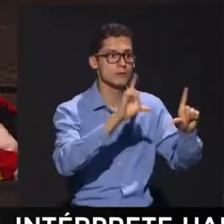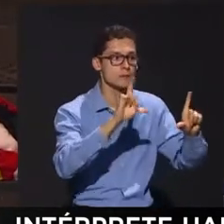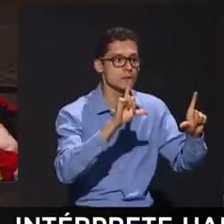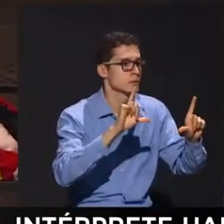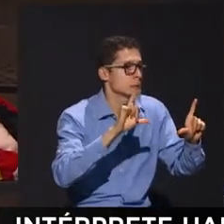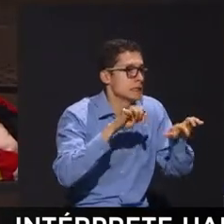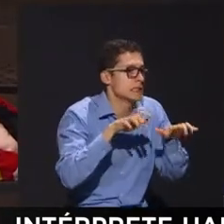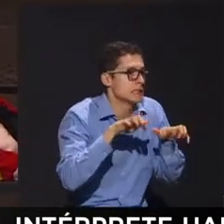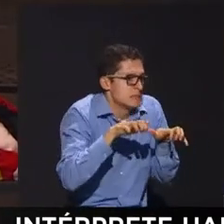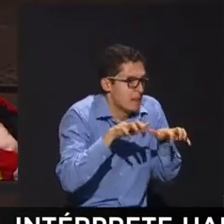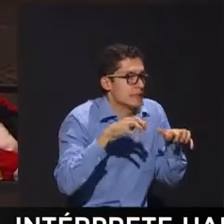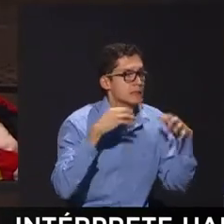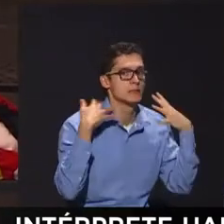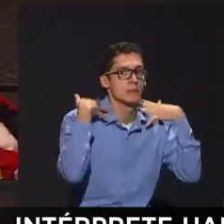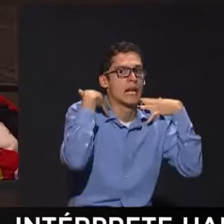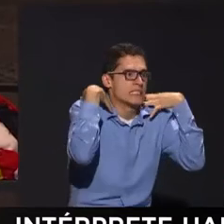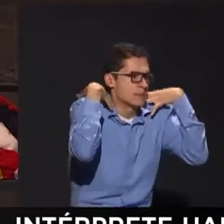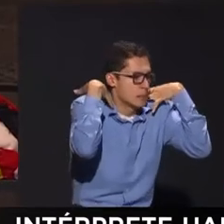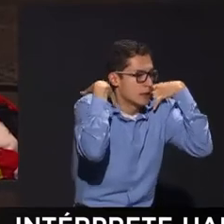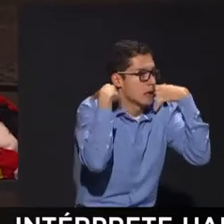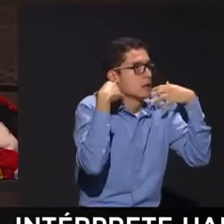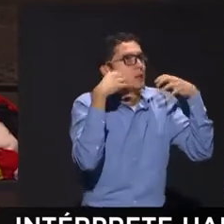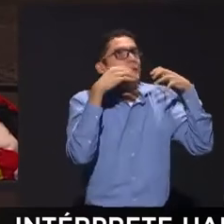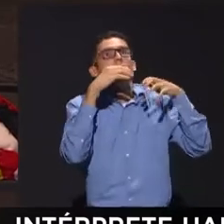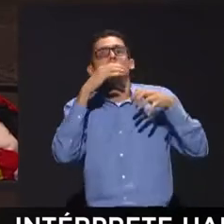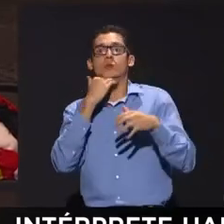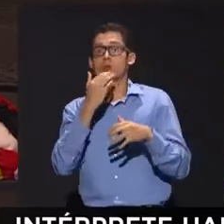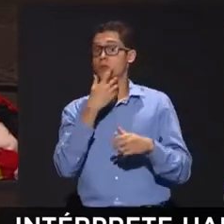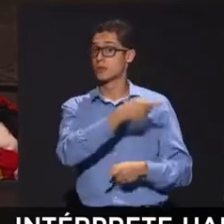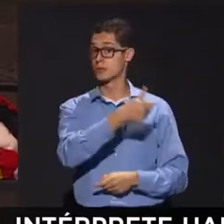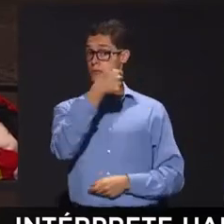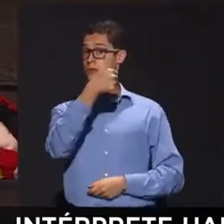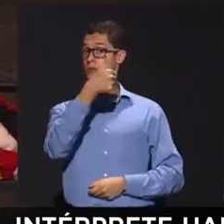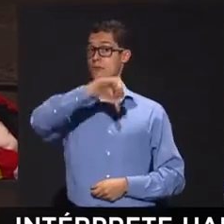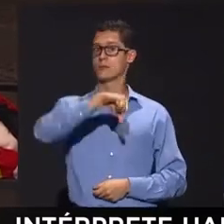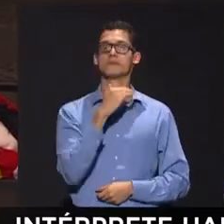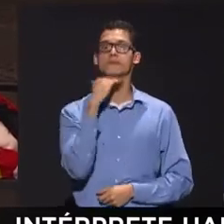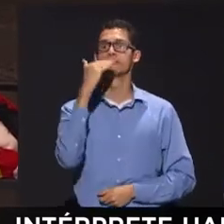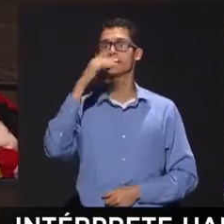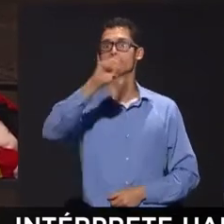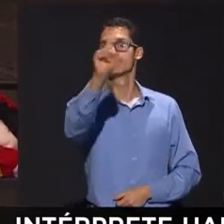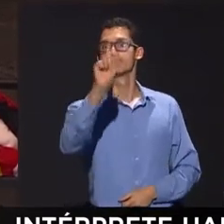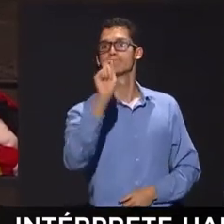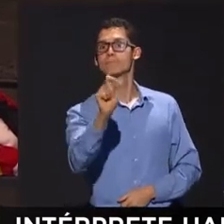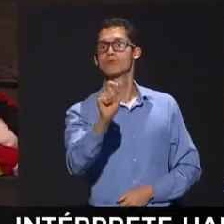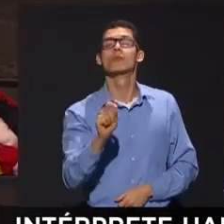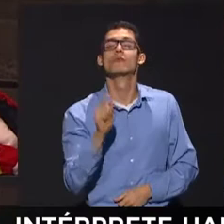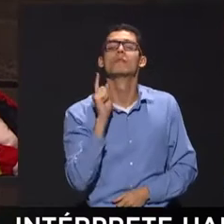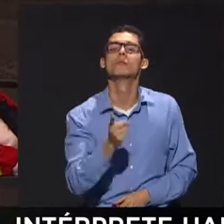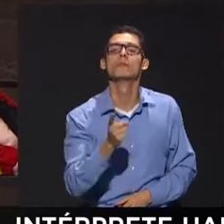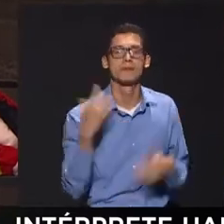dispuesto a seguir con el trabajo de tal manera que seamos capaces de llevarlo hasta el final, que eso es una de las funciones